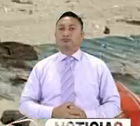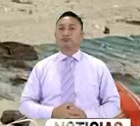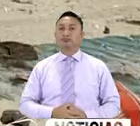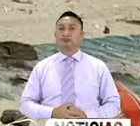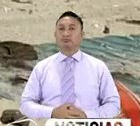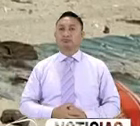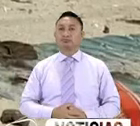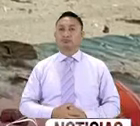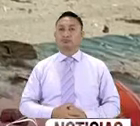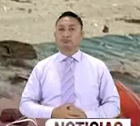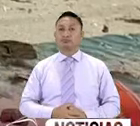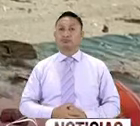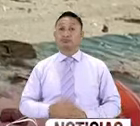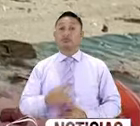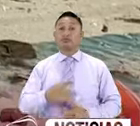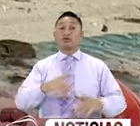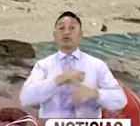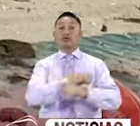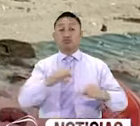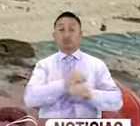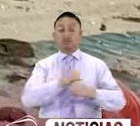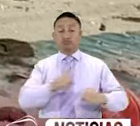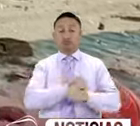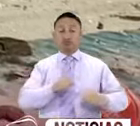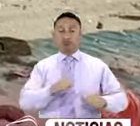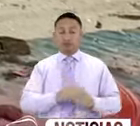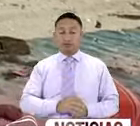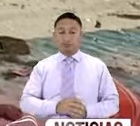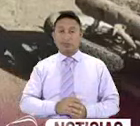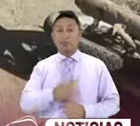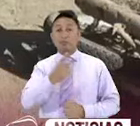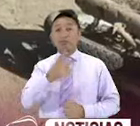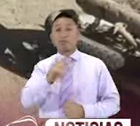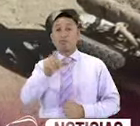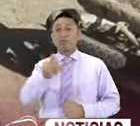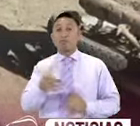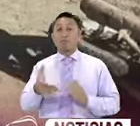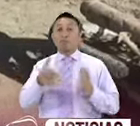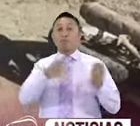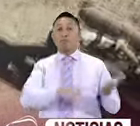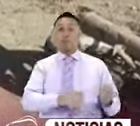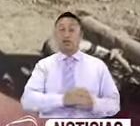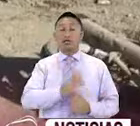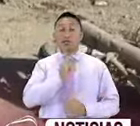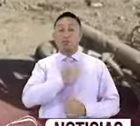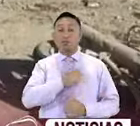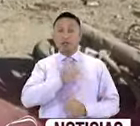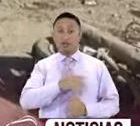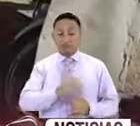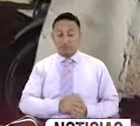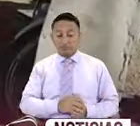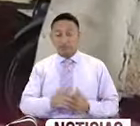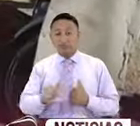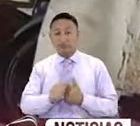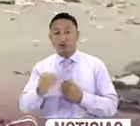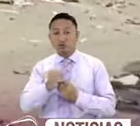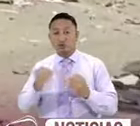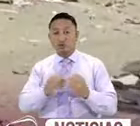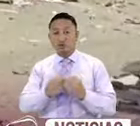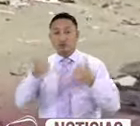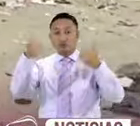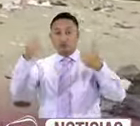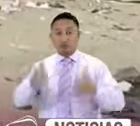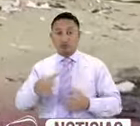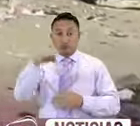Varios ataques con explosivos han dejado al menos 20 muertos y decenas de heridos en Pakistán, cerca de las oficinas de candidatos electorales, cuando